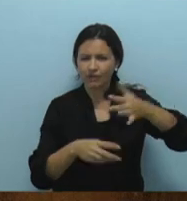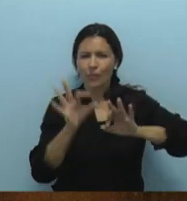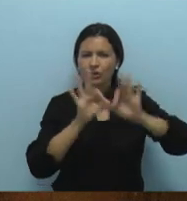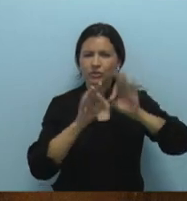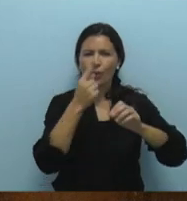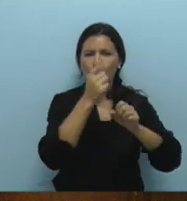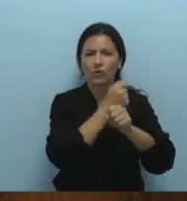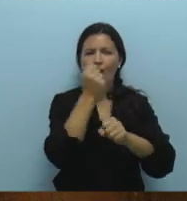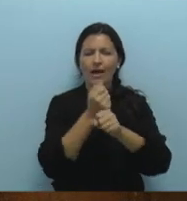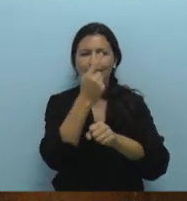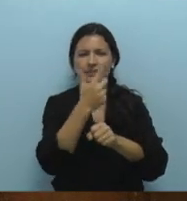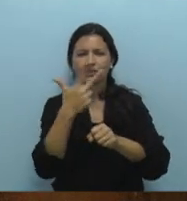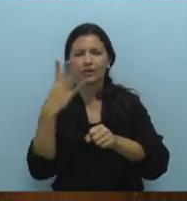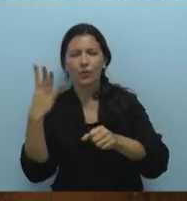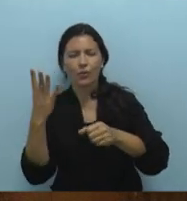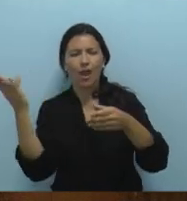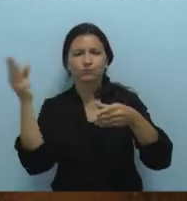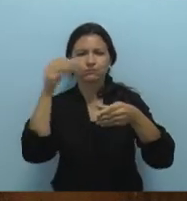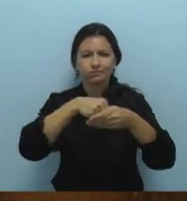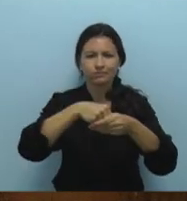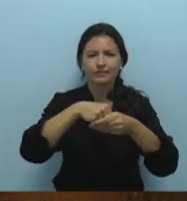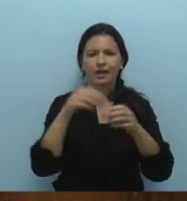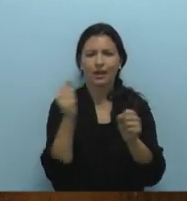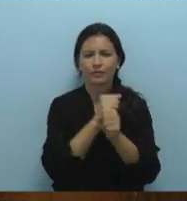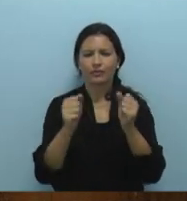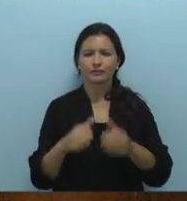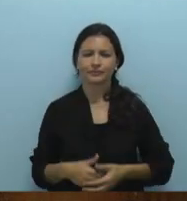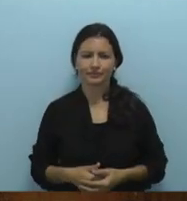1 al 134 aprobado.